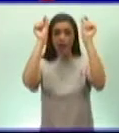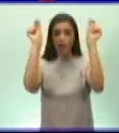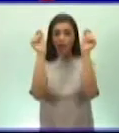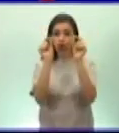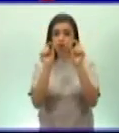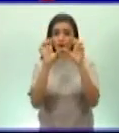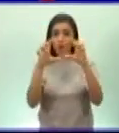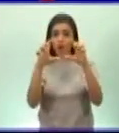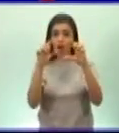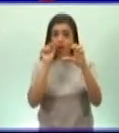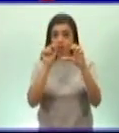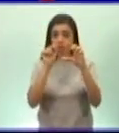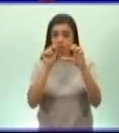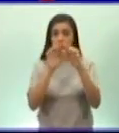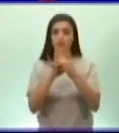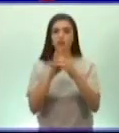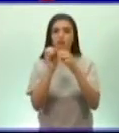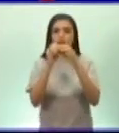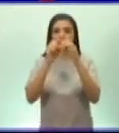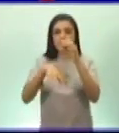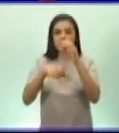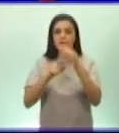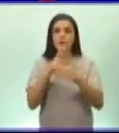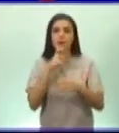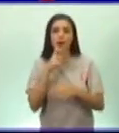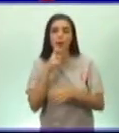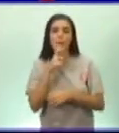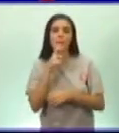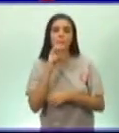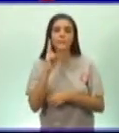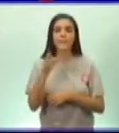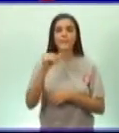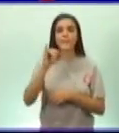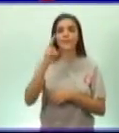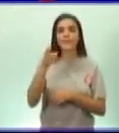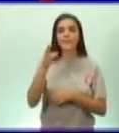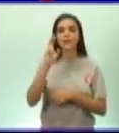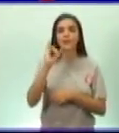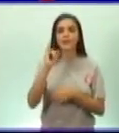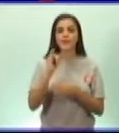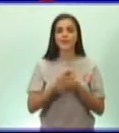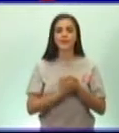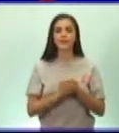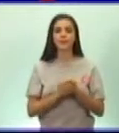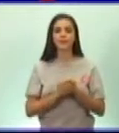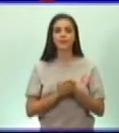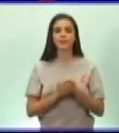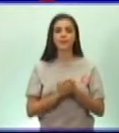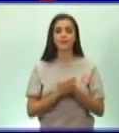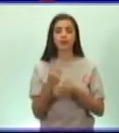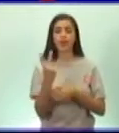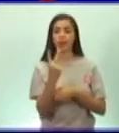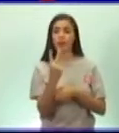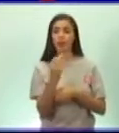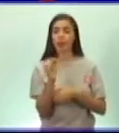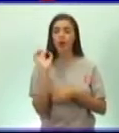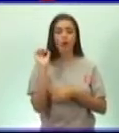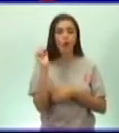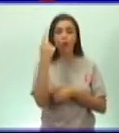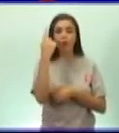grado. Pero son estos dos órganos, los únicos órganos que componen este